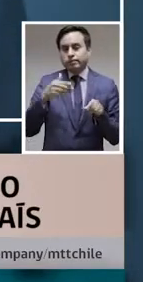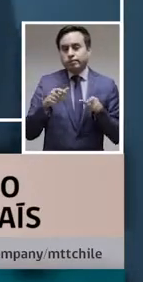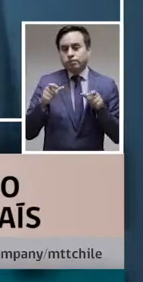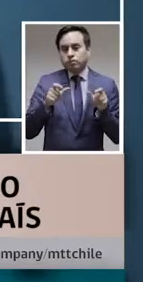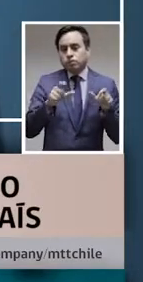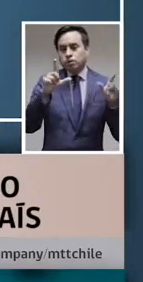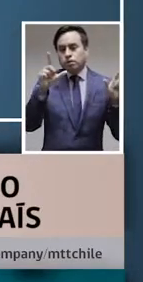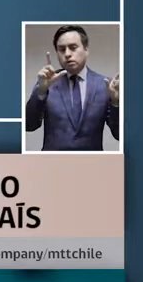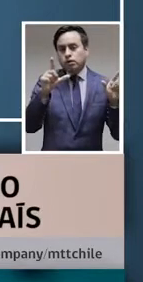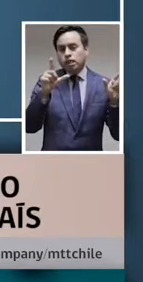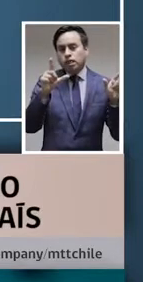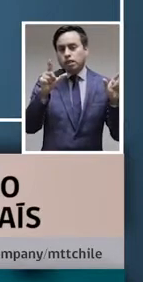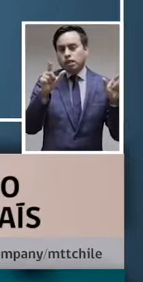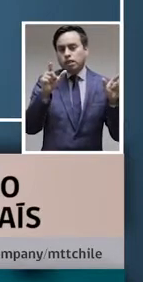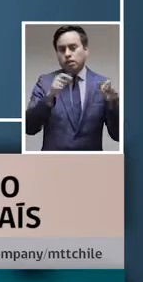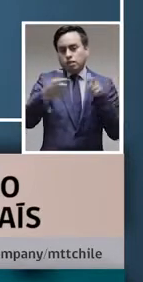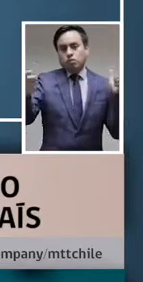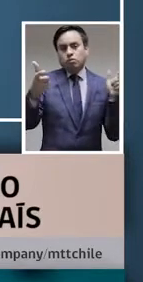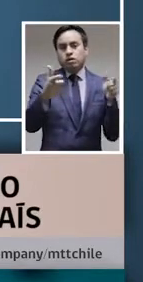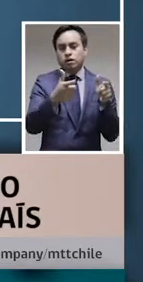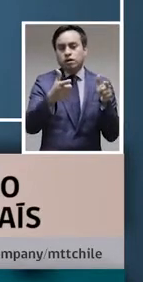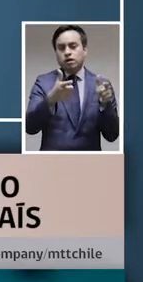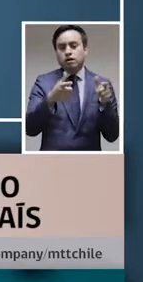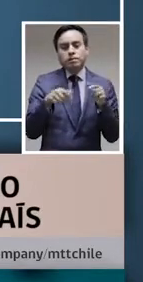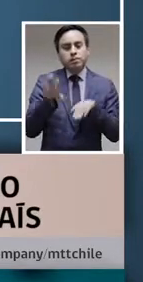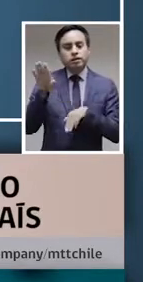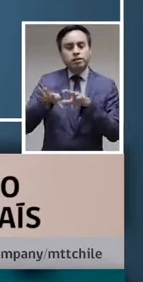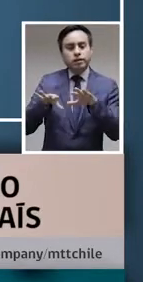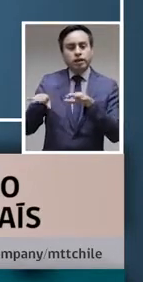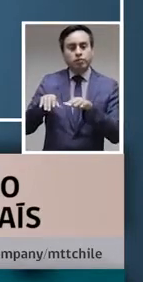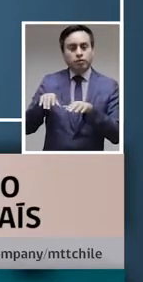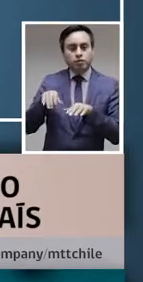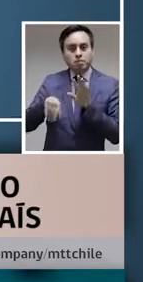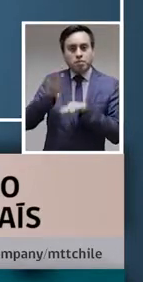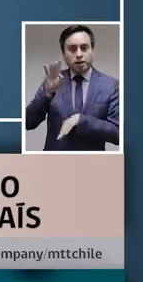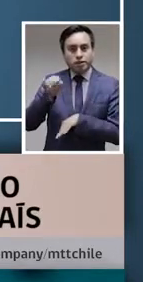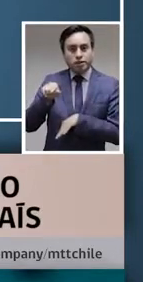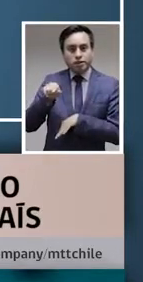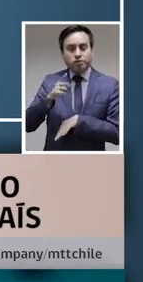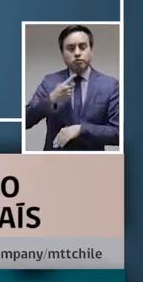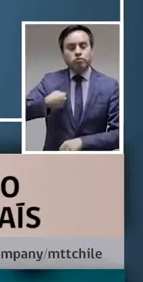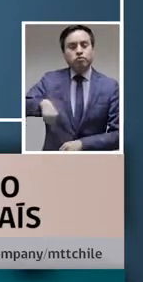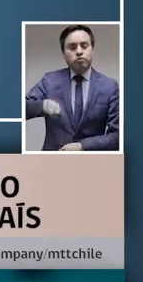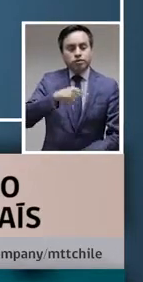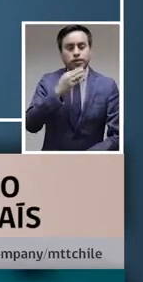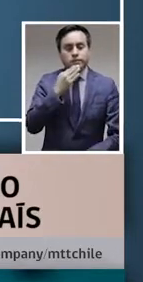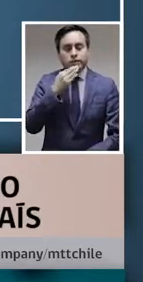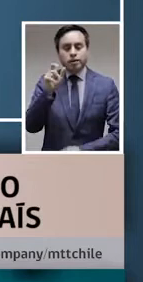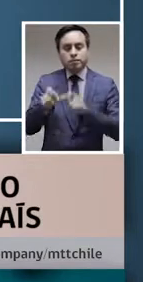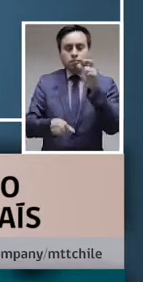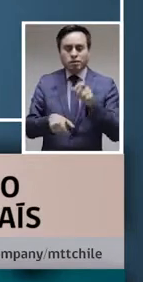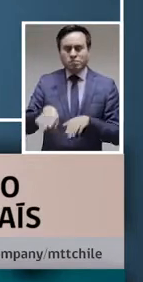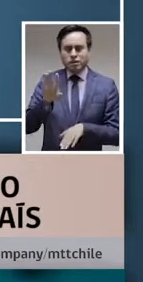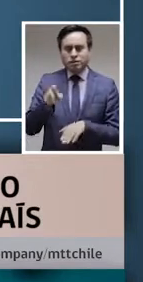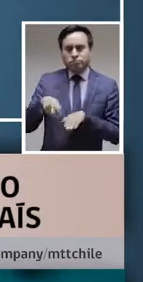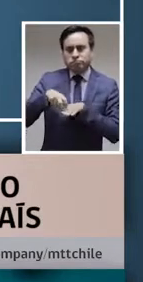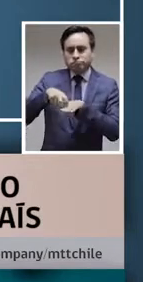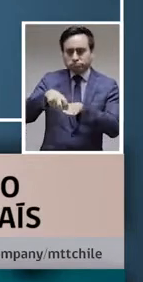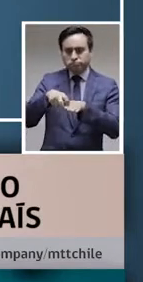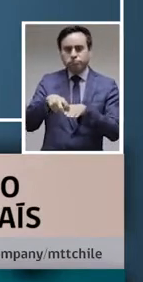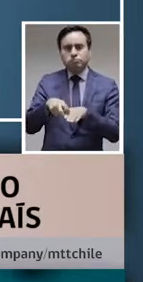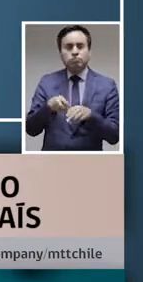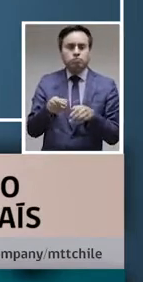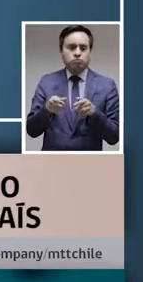controlar y empiece a haber más actividad y más movimiento, vamos a tener también más personas en los sistemas de